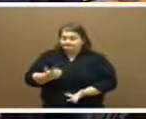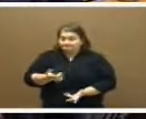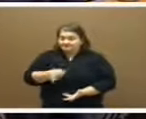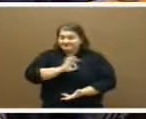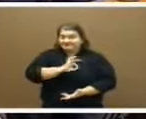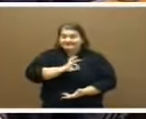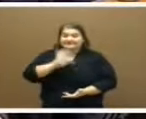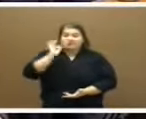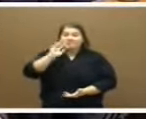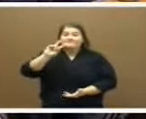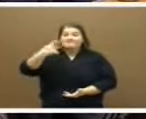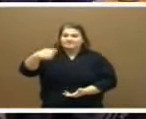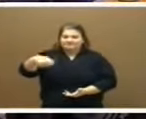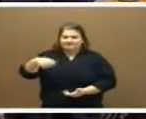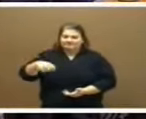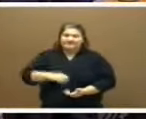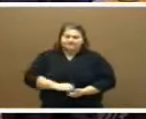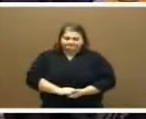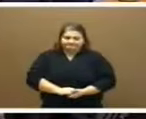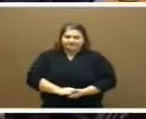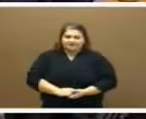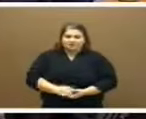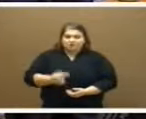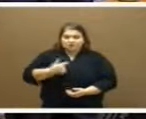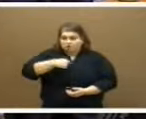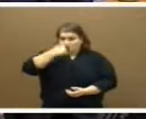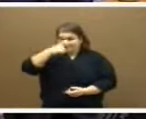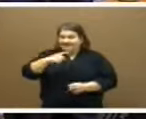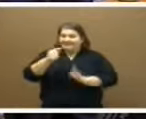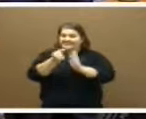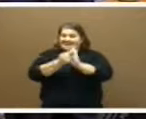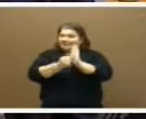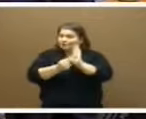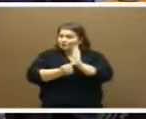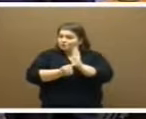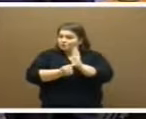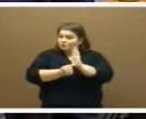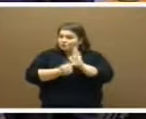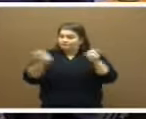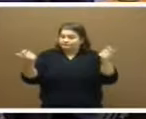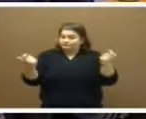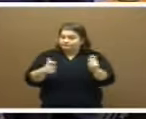señora vicepresidenta, compartimos que el dato de la bajada del paro en